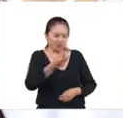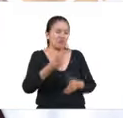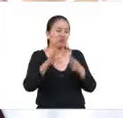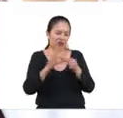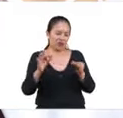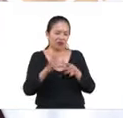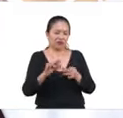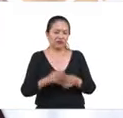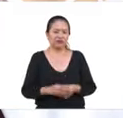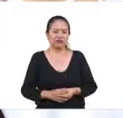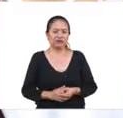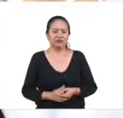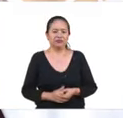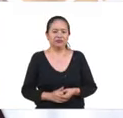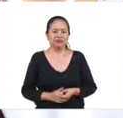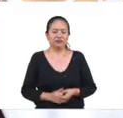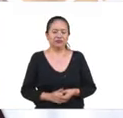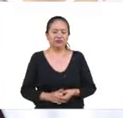supuesto,